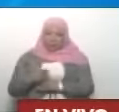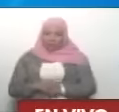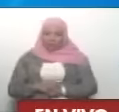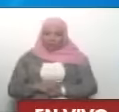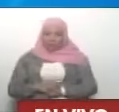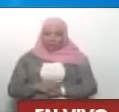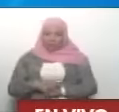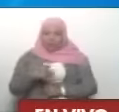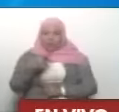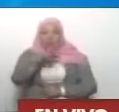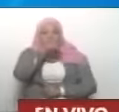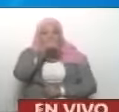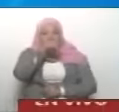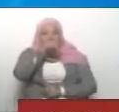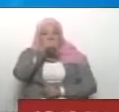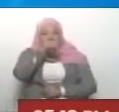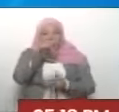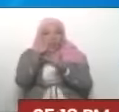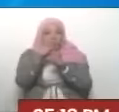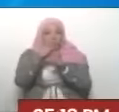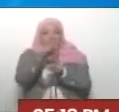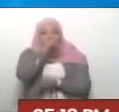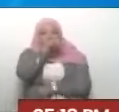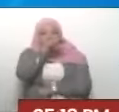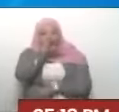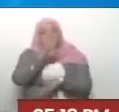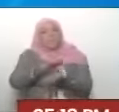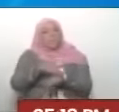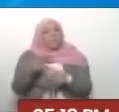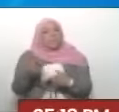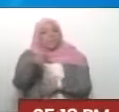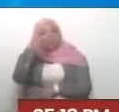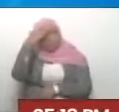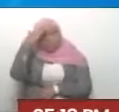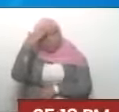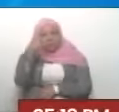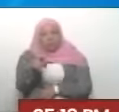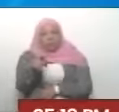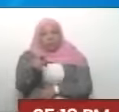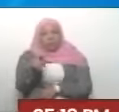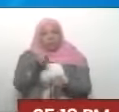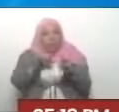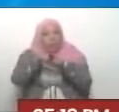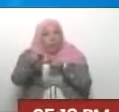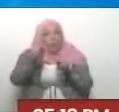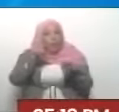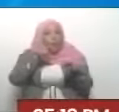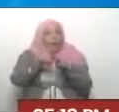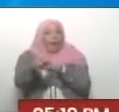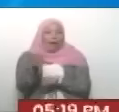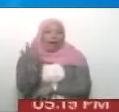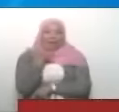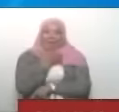a la palabra hablada? ¿Por qué? ¿Ustedes saben por qué? Por el chisme.